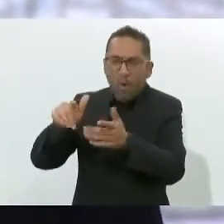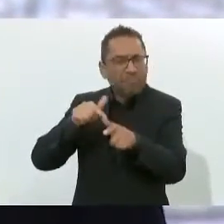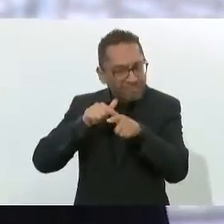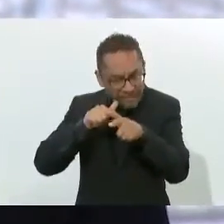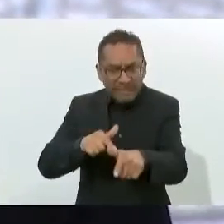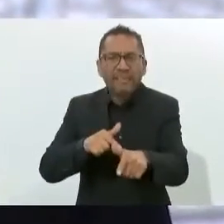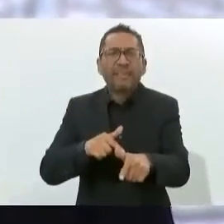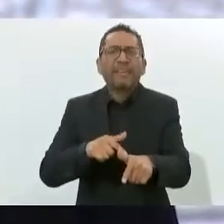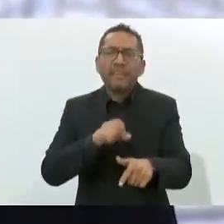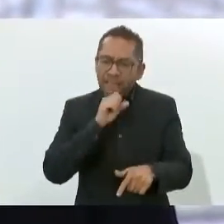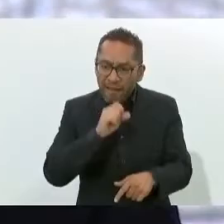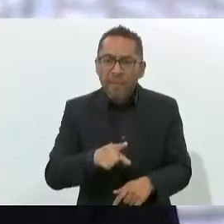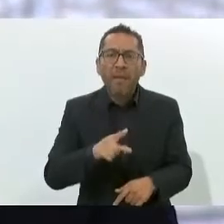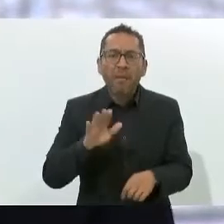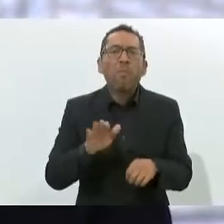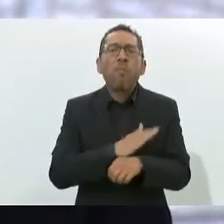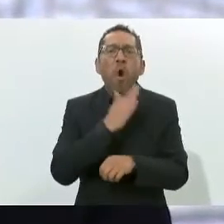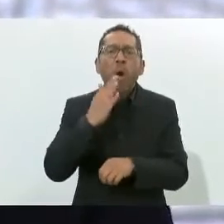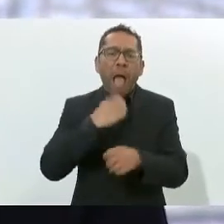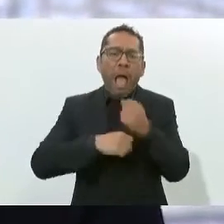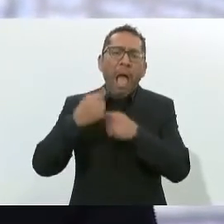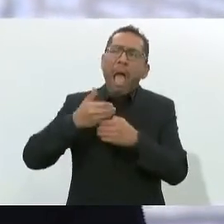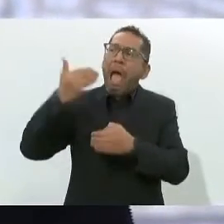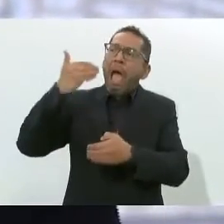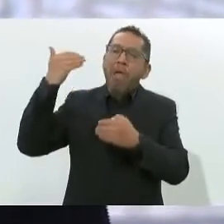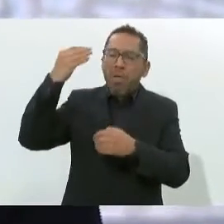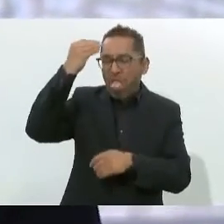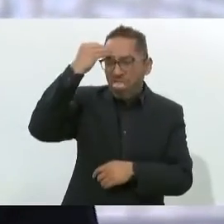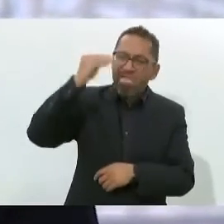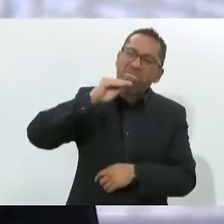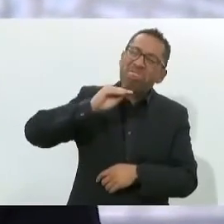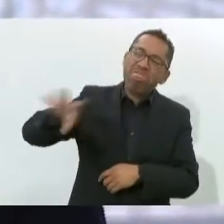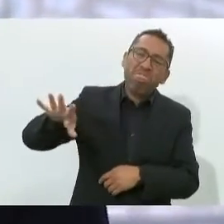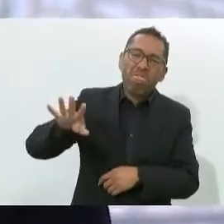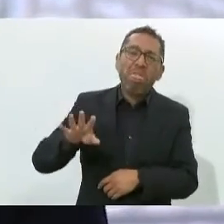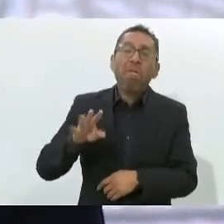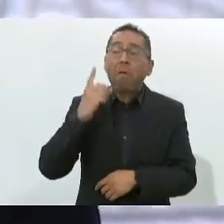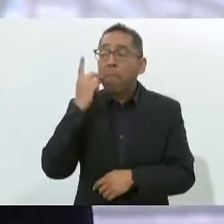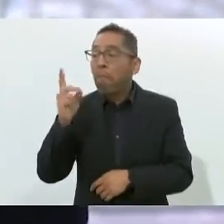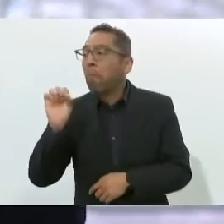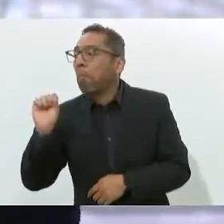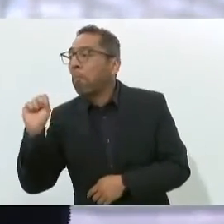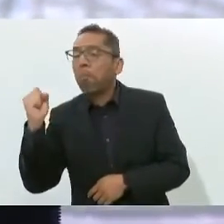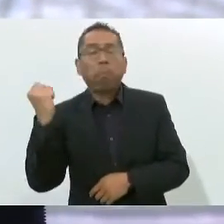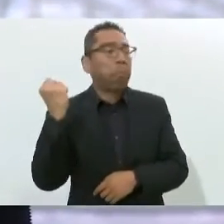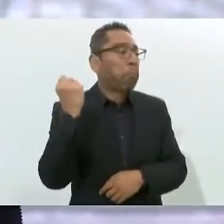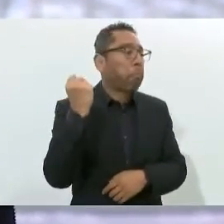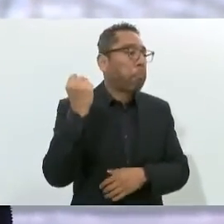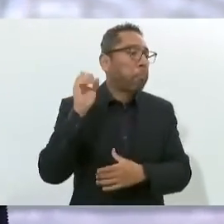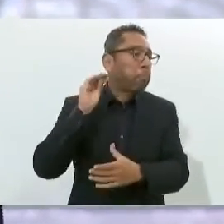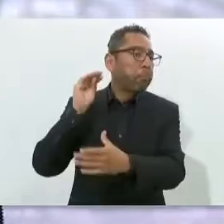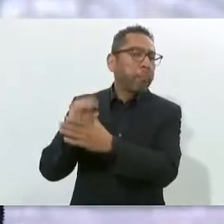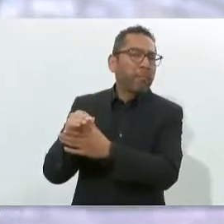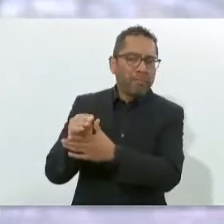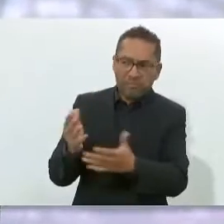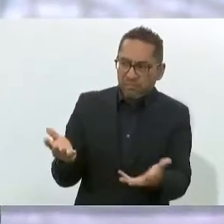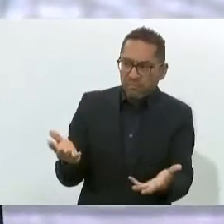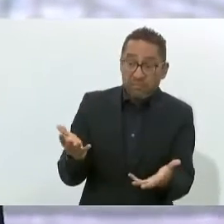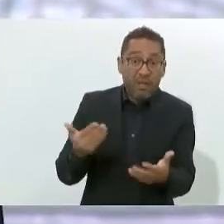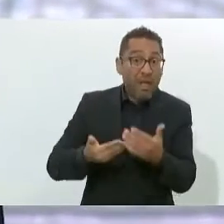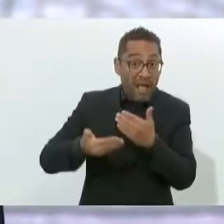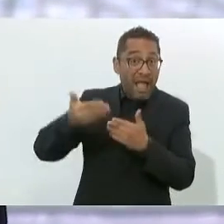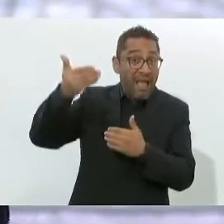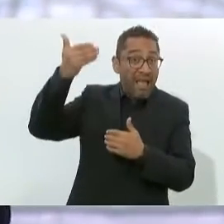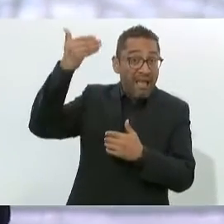había abandonado, se les dio la espalda. Lo único que hicieron en el